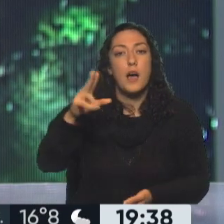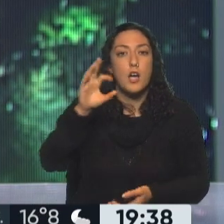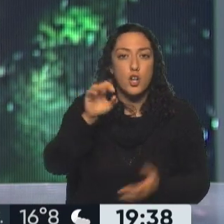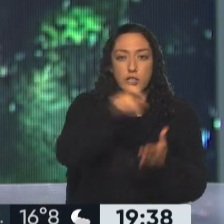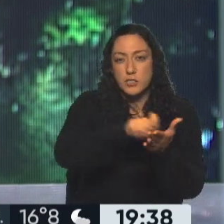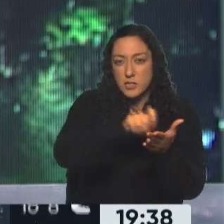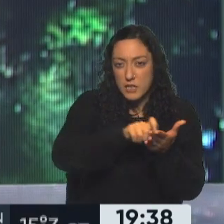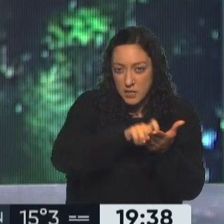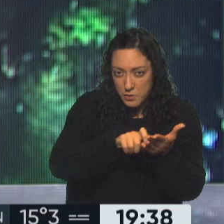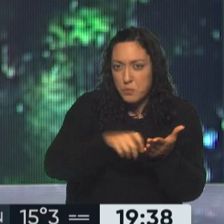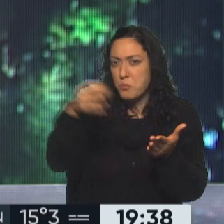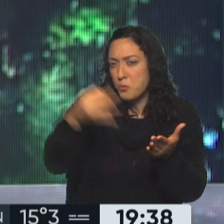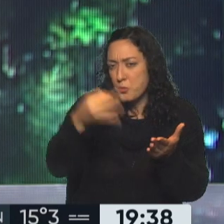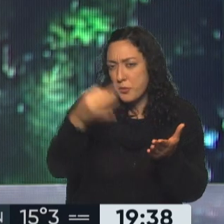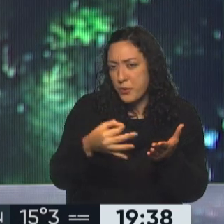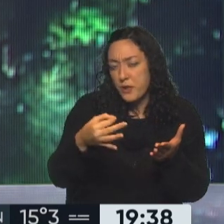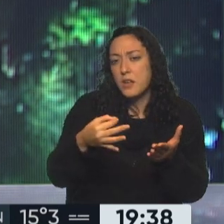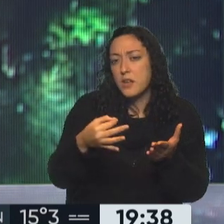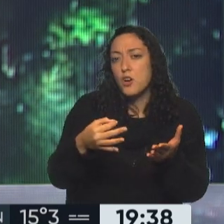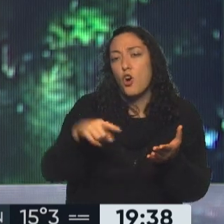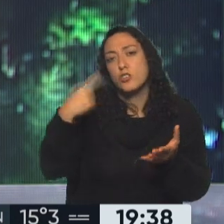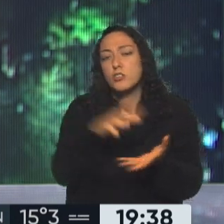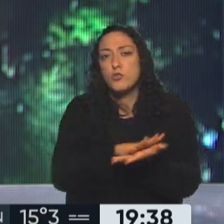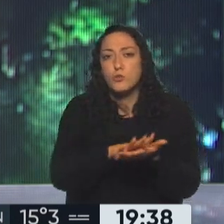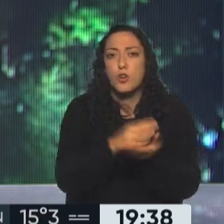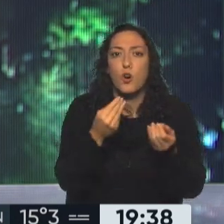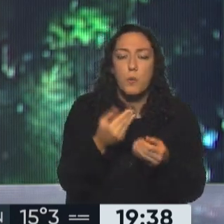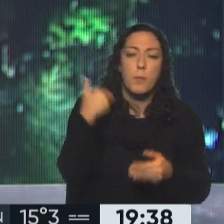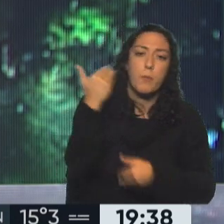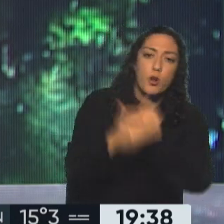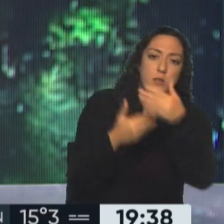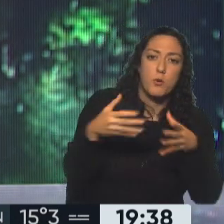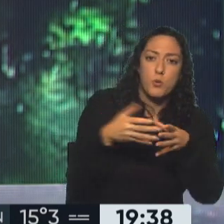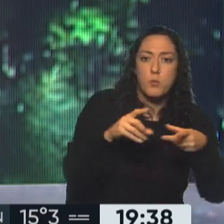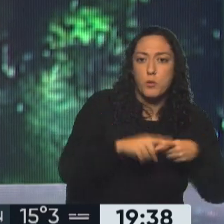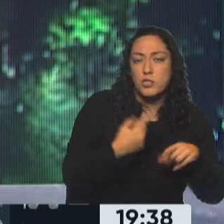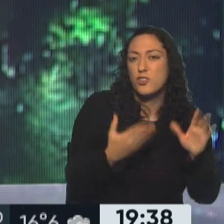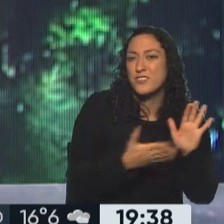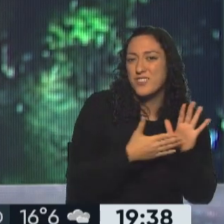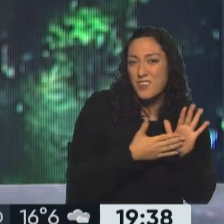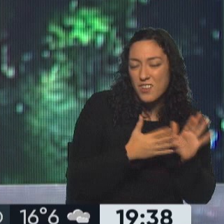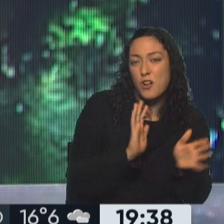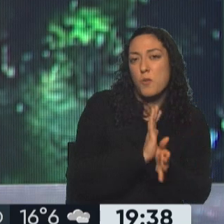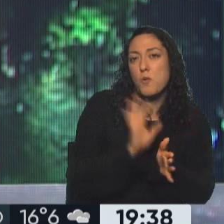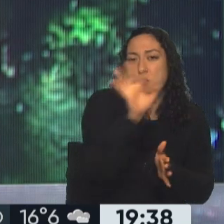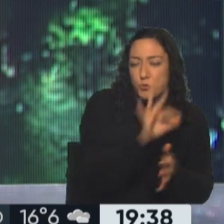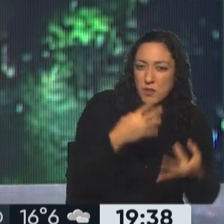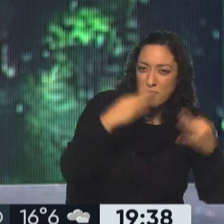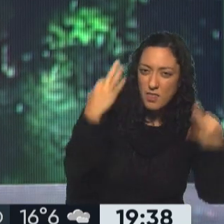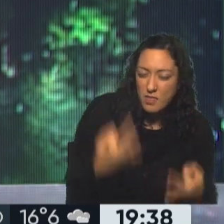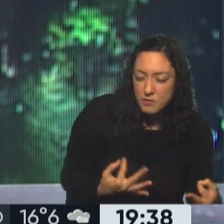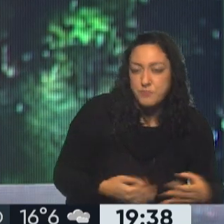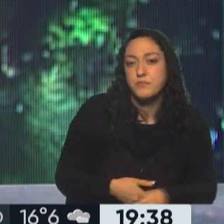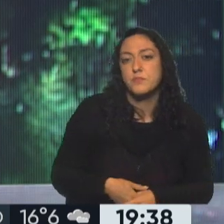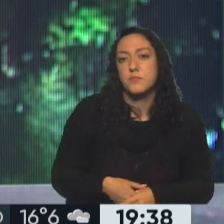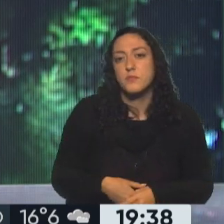la alternativa sería poder ofrecer desde el progresismo, desde la izquierda, algo posible, algo verdadero. ¿Qué es lo que no se